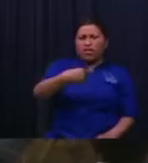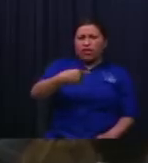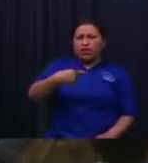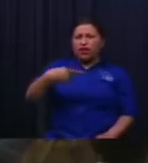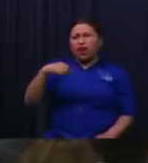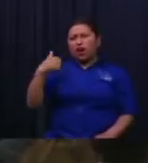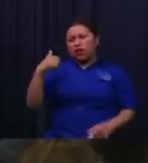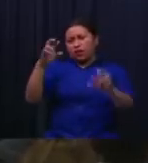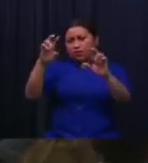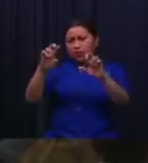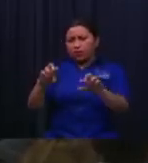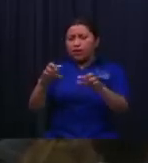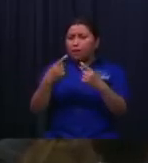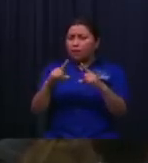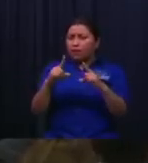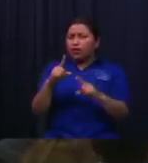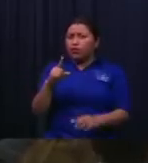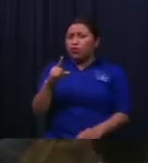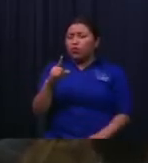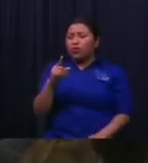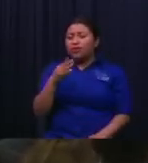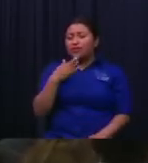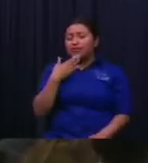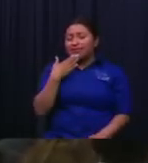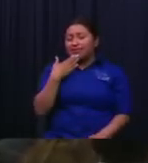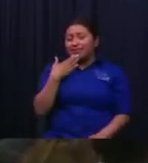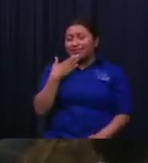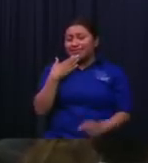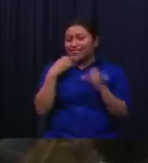será tan difícil pedir perdón?